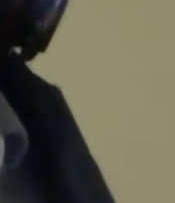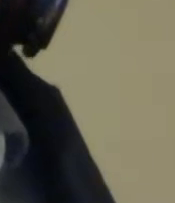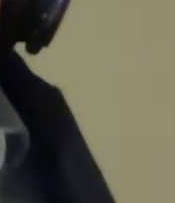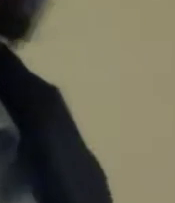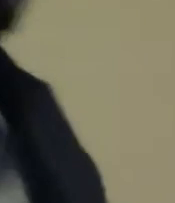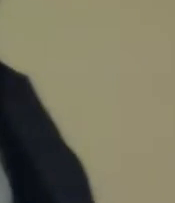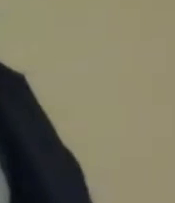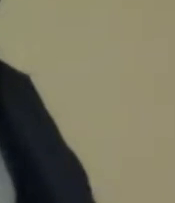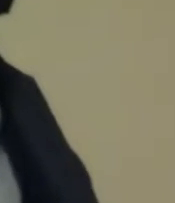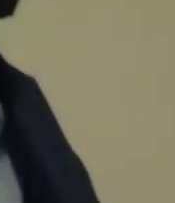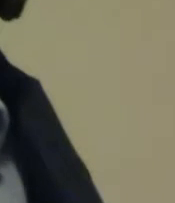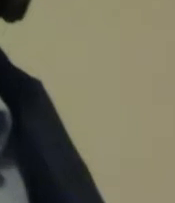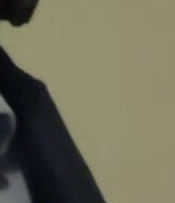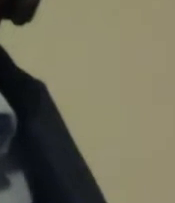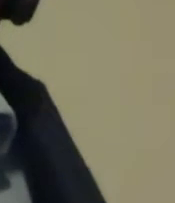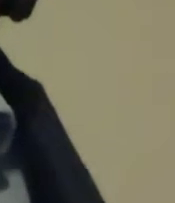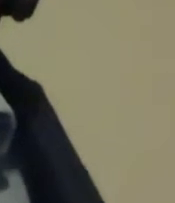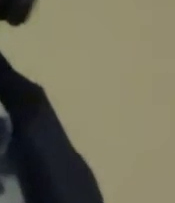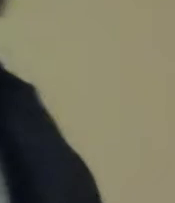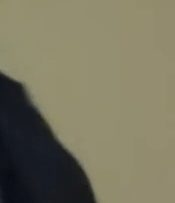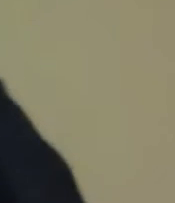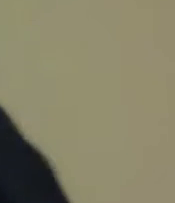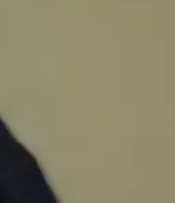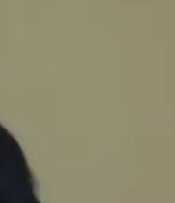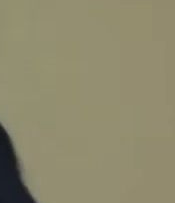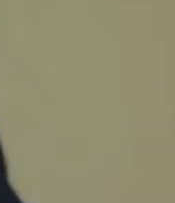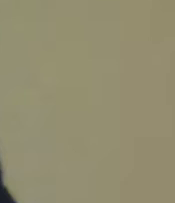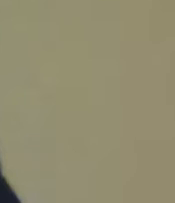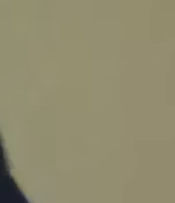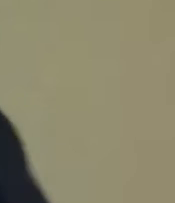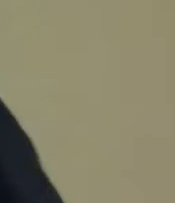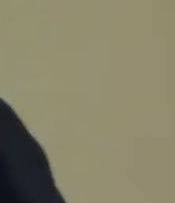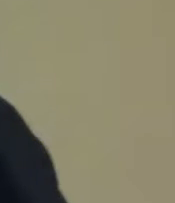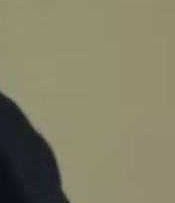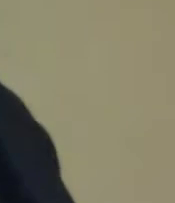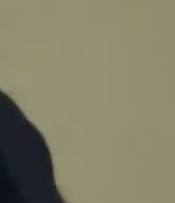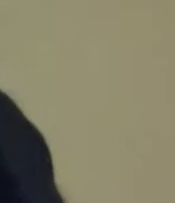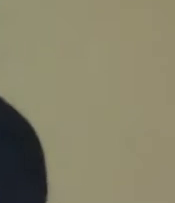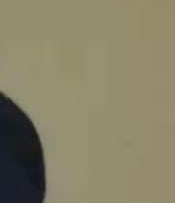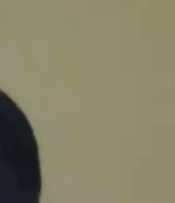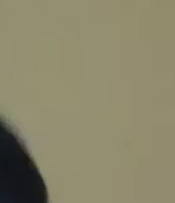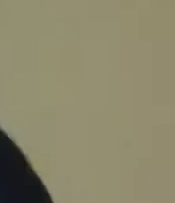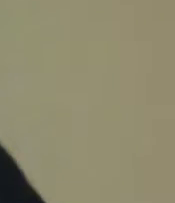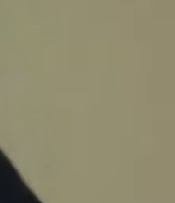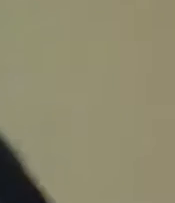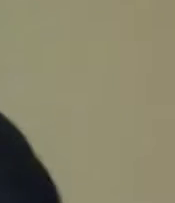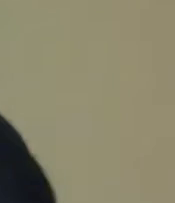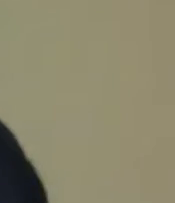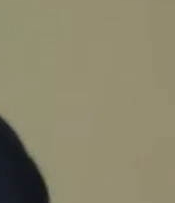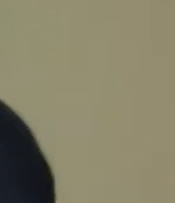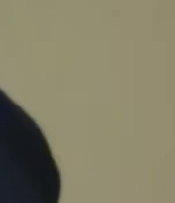esos valores de la Convención de Naciones Unidas para Personas con Discapacidad? Es una